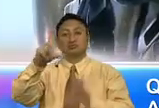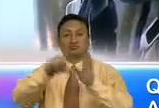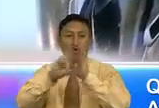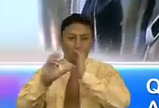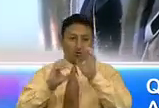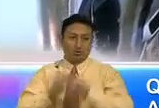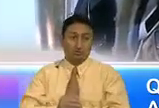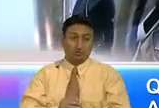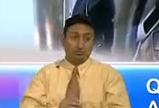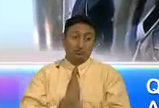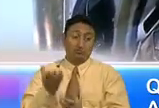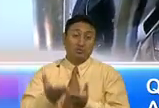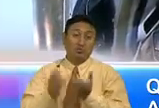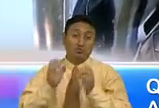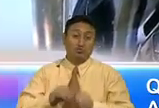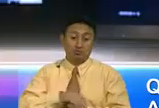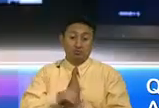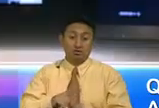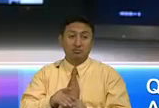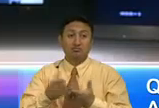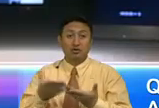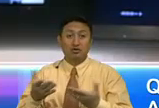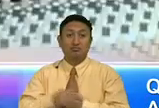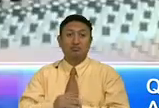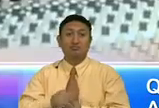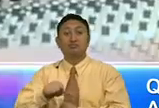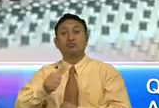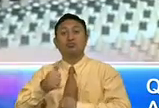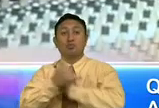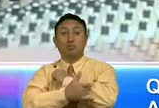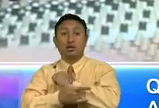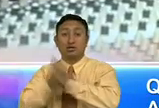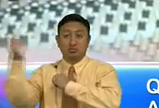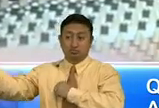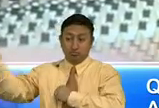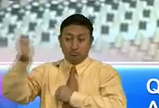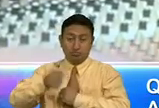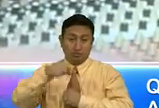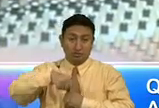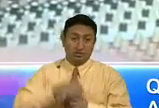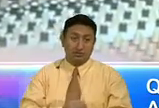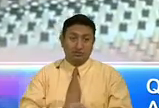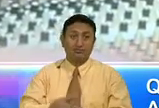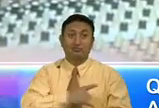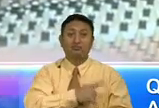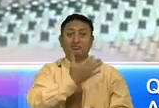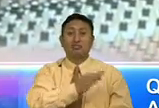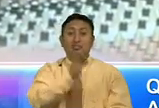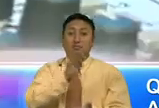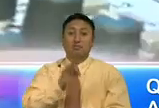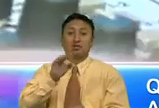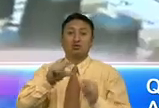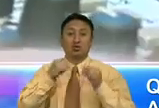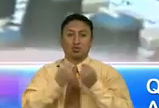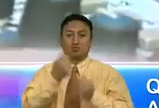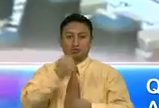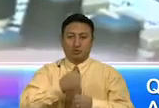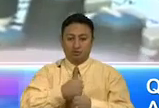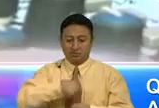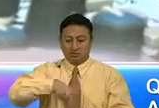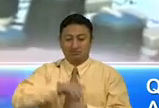la posibilidad de importar piezas publicitarias generadas fuera del Ecuador, lo cual, según varios representantes de este gremio, truncaría